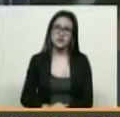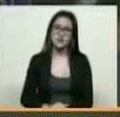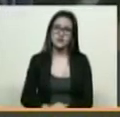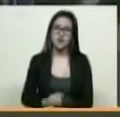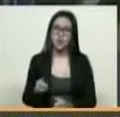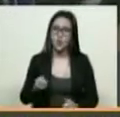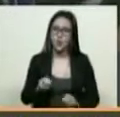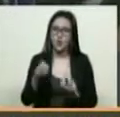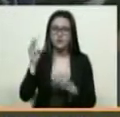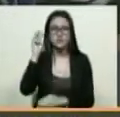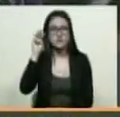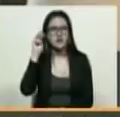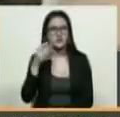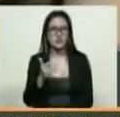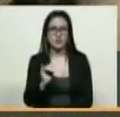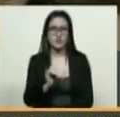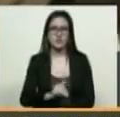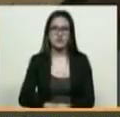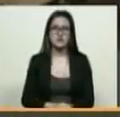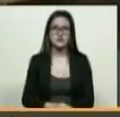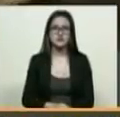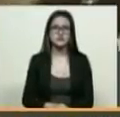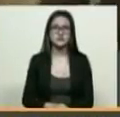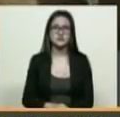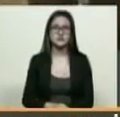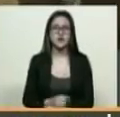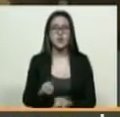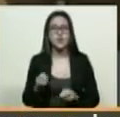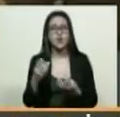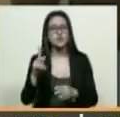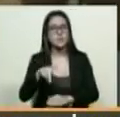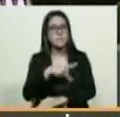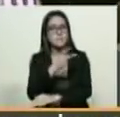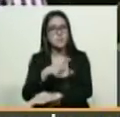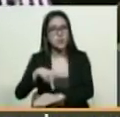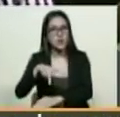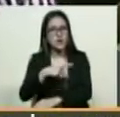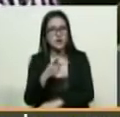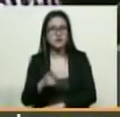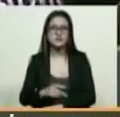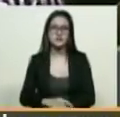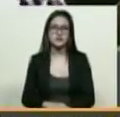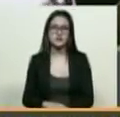maestros ceramistas tenemos, cuántos poetas, cuántos